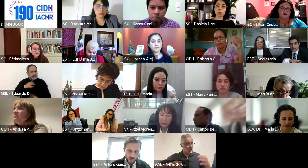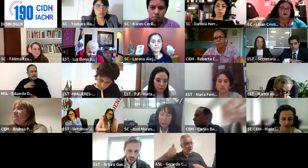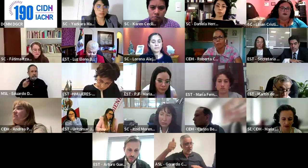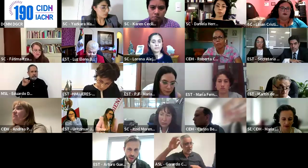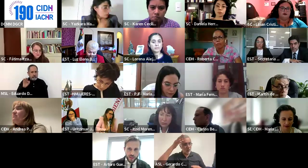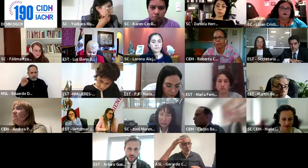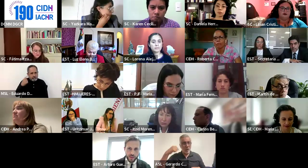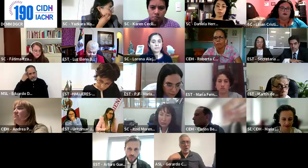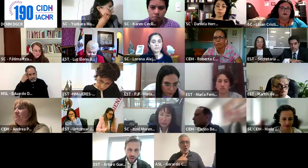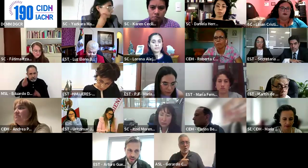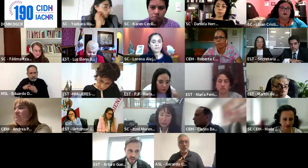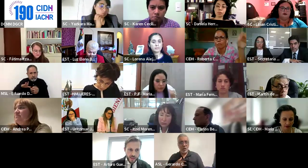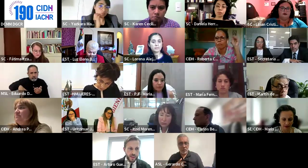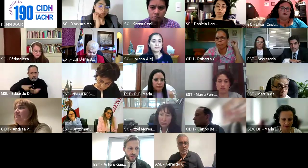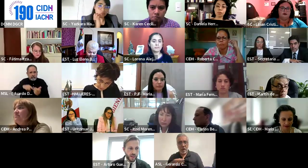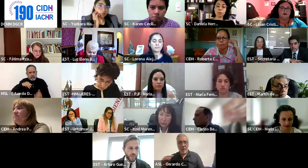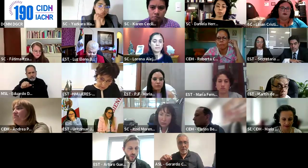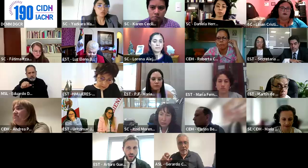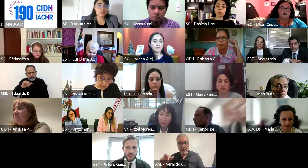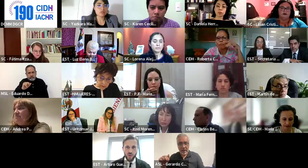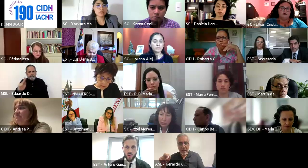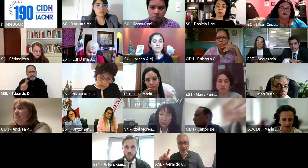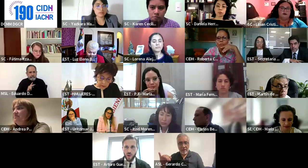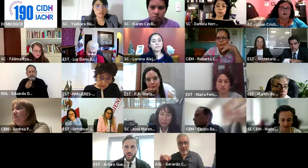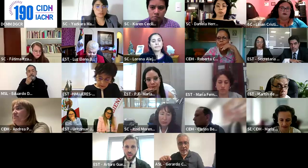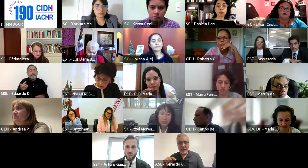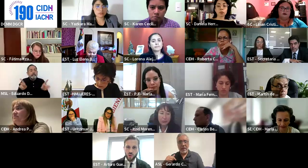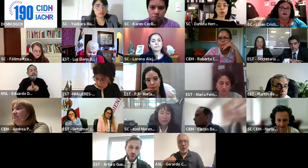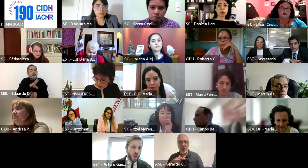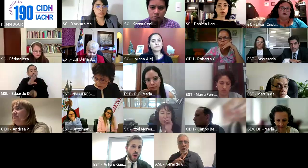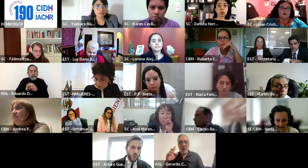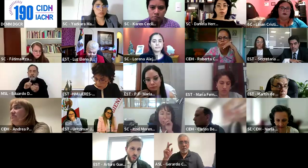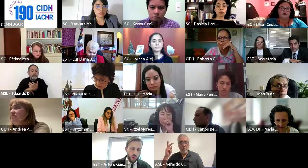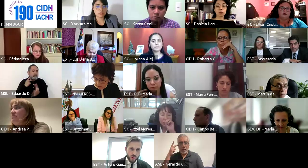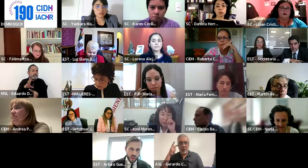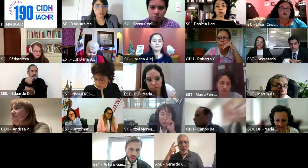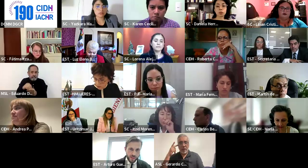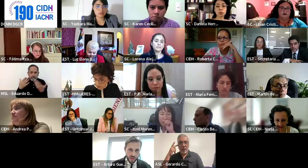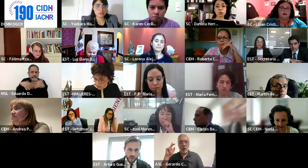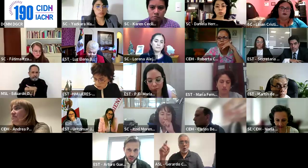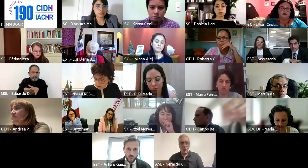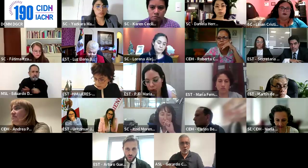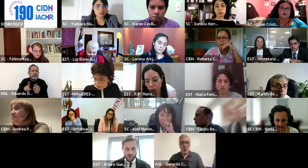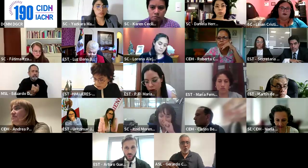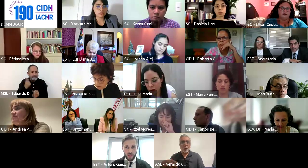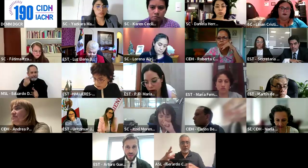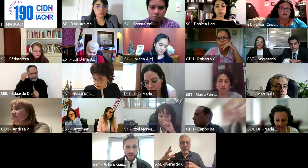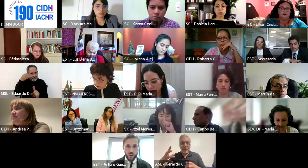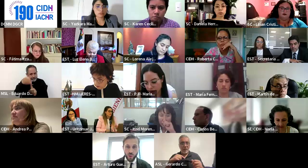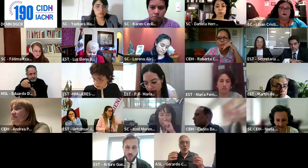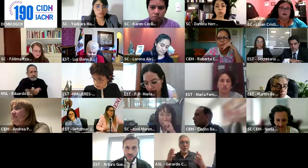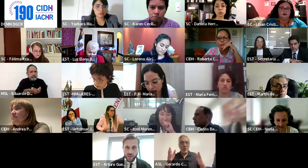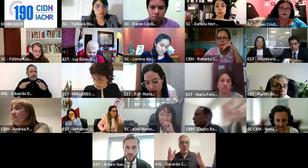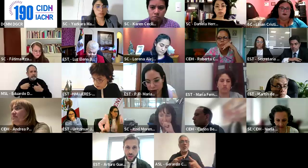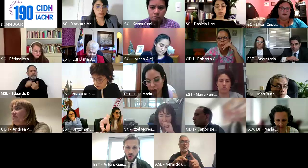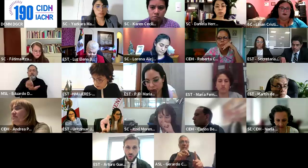los temas que anunciaba ya también Mariana Díaz, tiene que ver con la generación de una política de inclusión. Uno de los ejes tiene que ver con personas con discapacidad